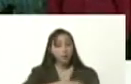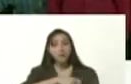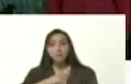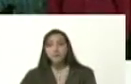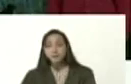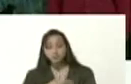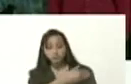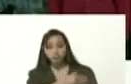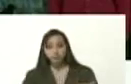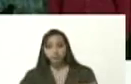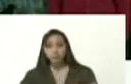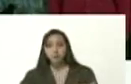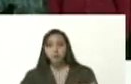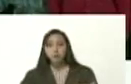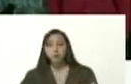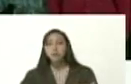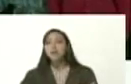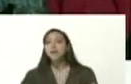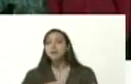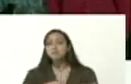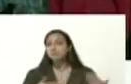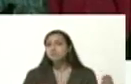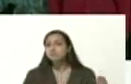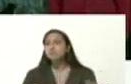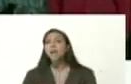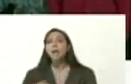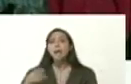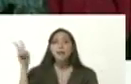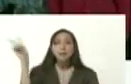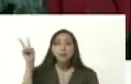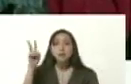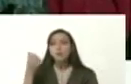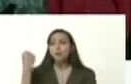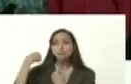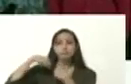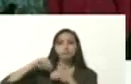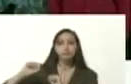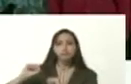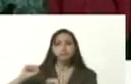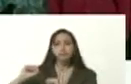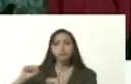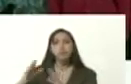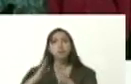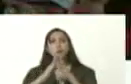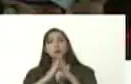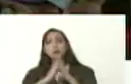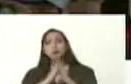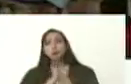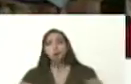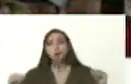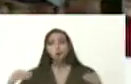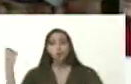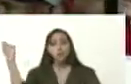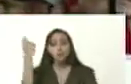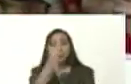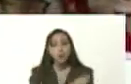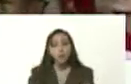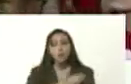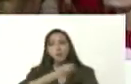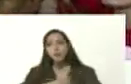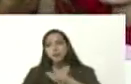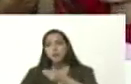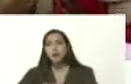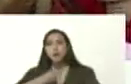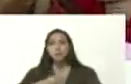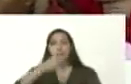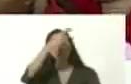donde Venezuela rechaza absolutamente el trato de bloqueo que le ha aplicado el